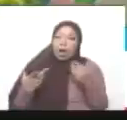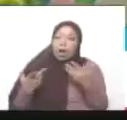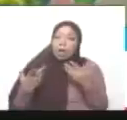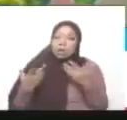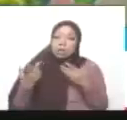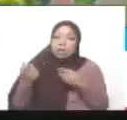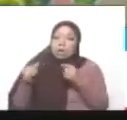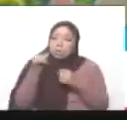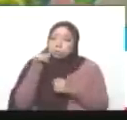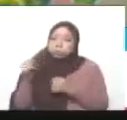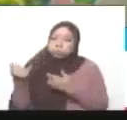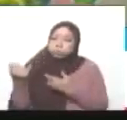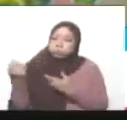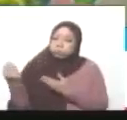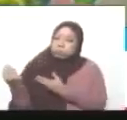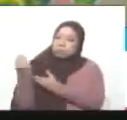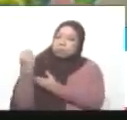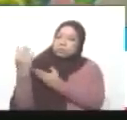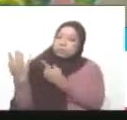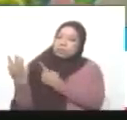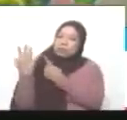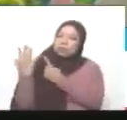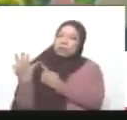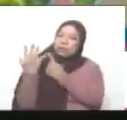amenazar a Venezuela